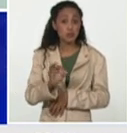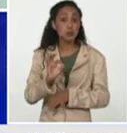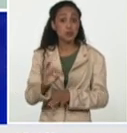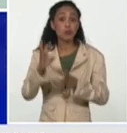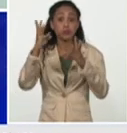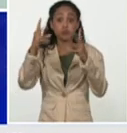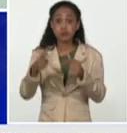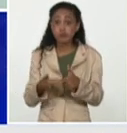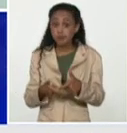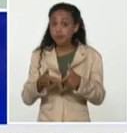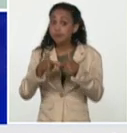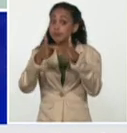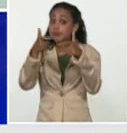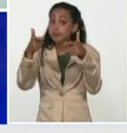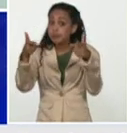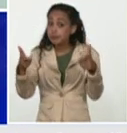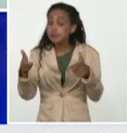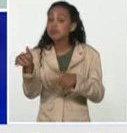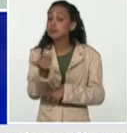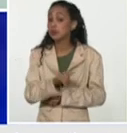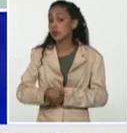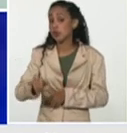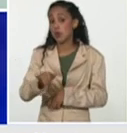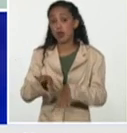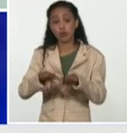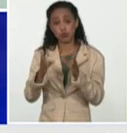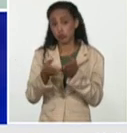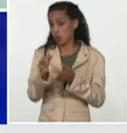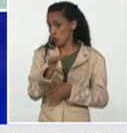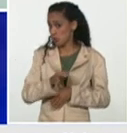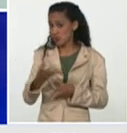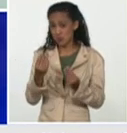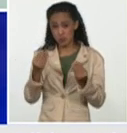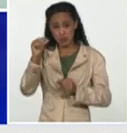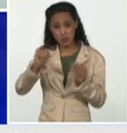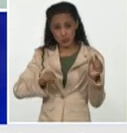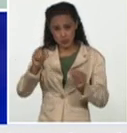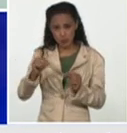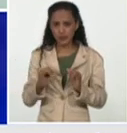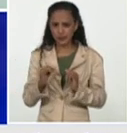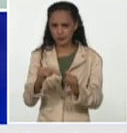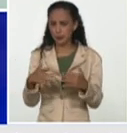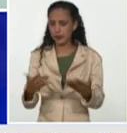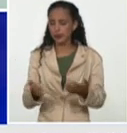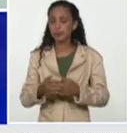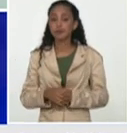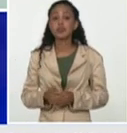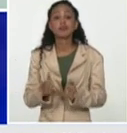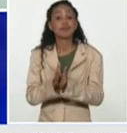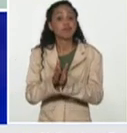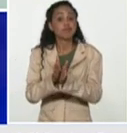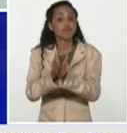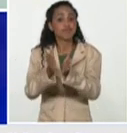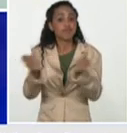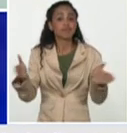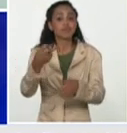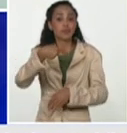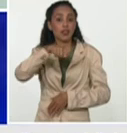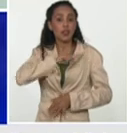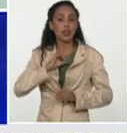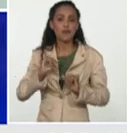elevadas en prácticamente todos los municipios. Del municipio San Miguel del Padrón ayer se